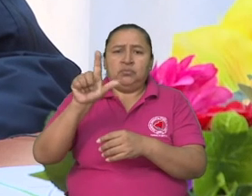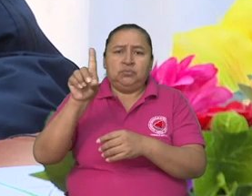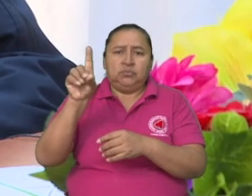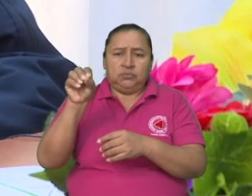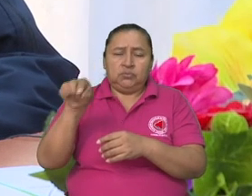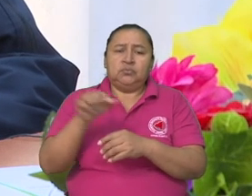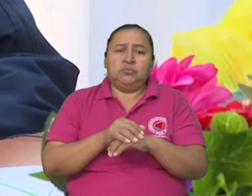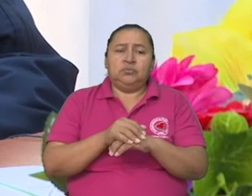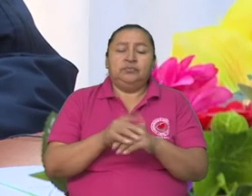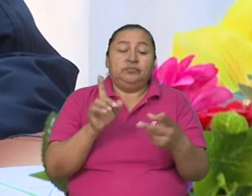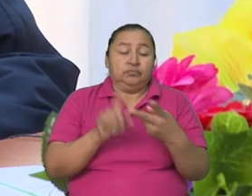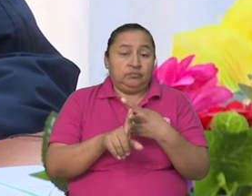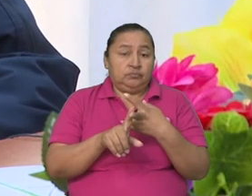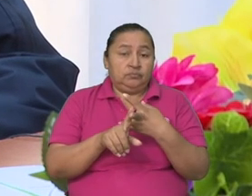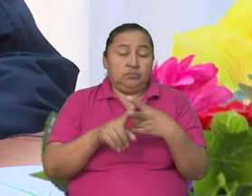La encontramos con